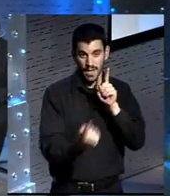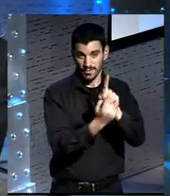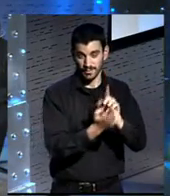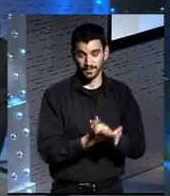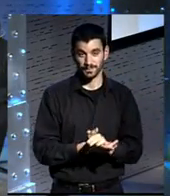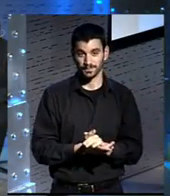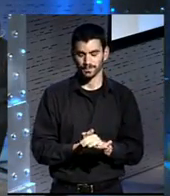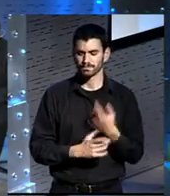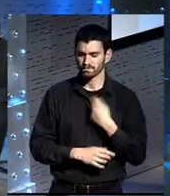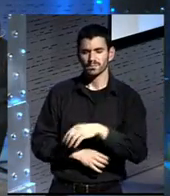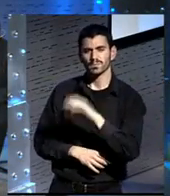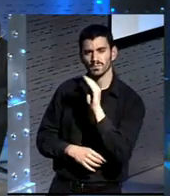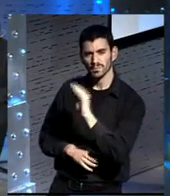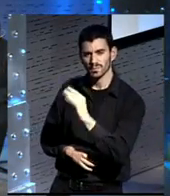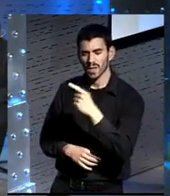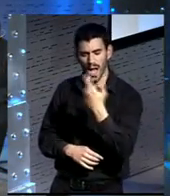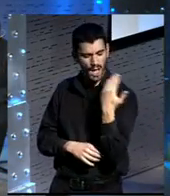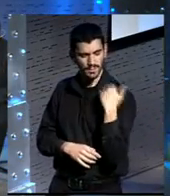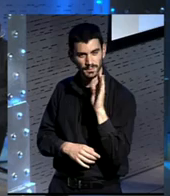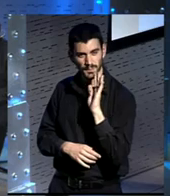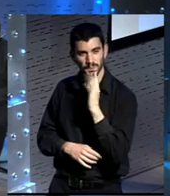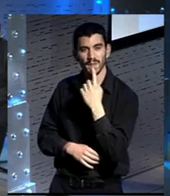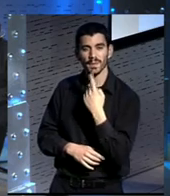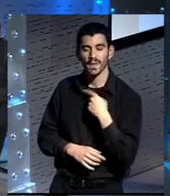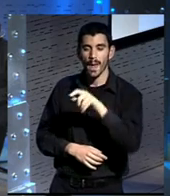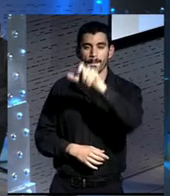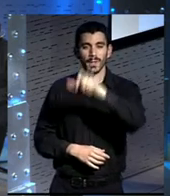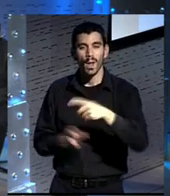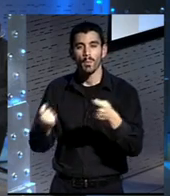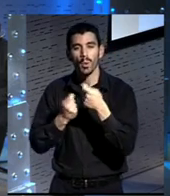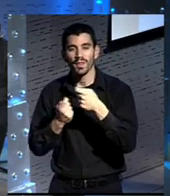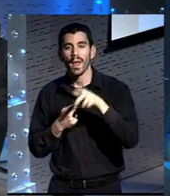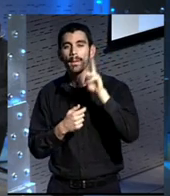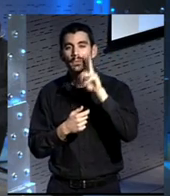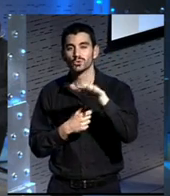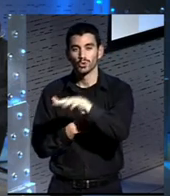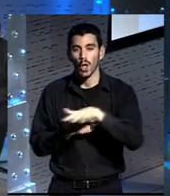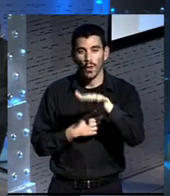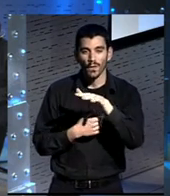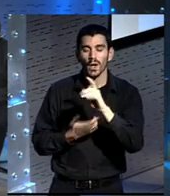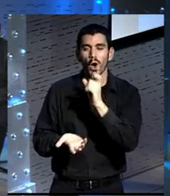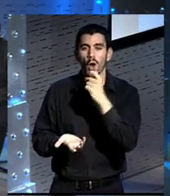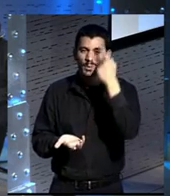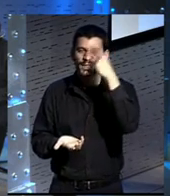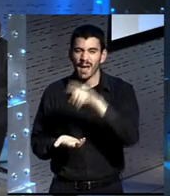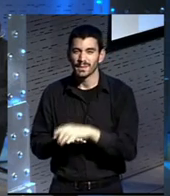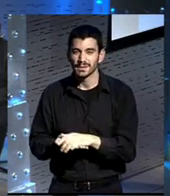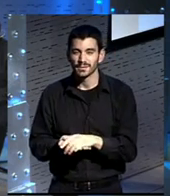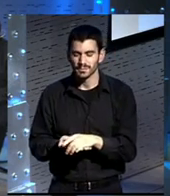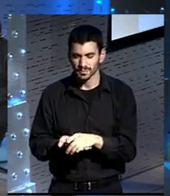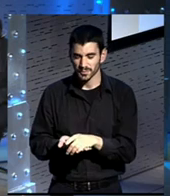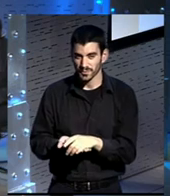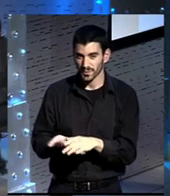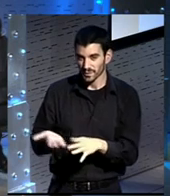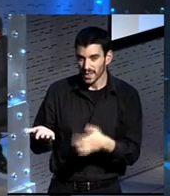que tienen ahora para cuantificar de dónde llegan los clientes nuevos, ¿no? Una modelización sofisticadísima. ¿Es la misma experiencia que tenéis en